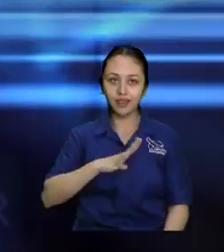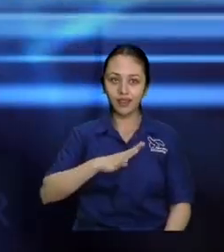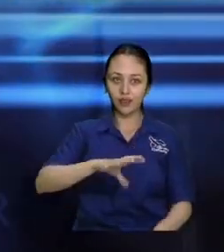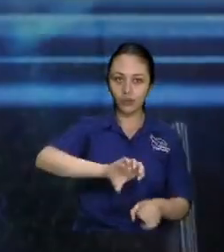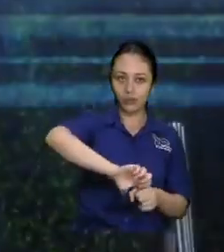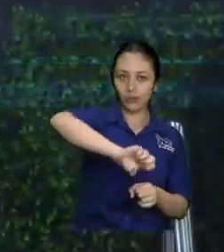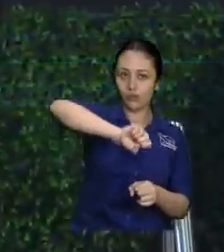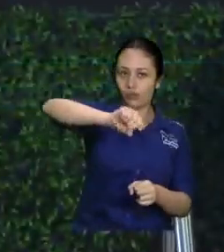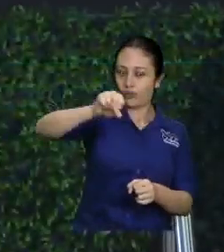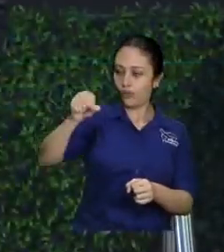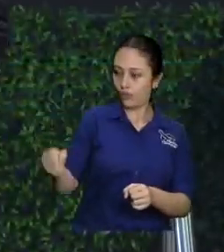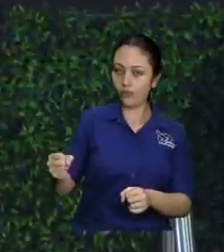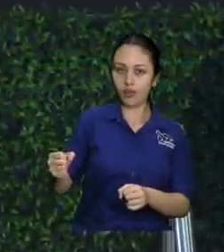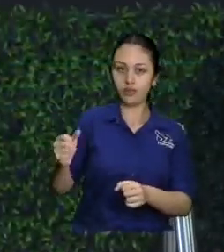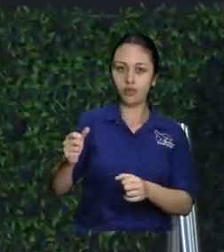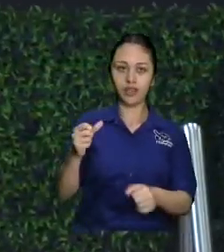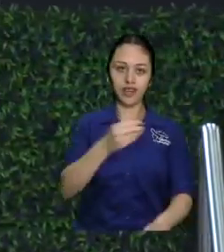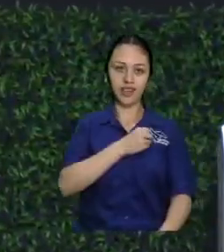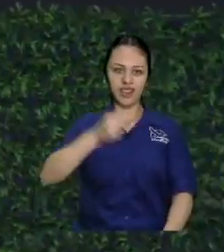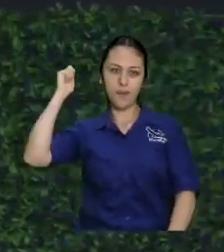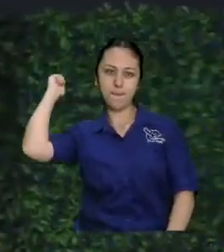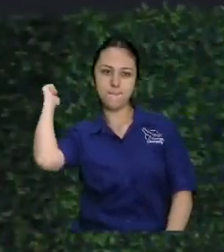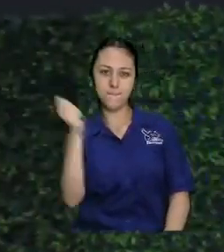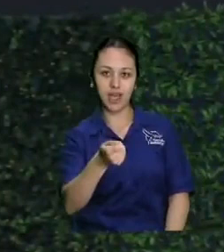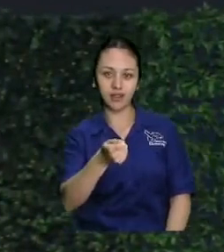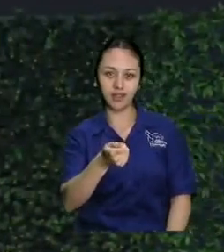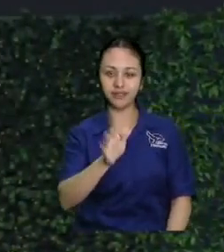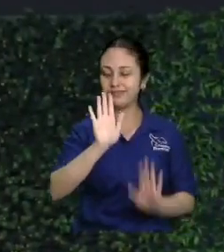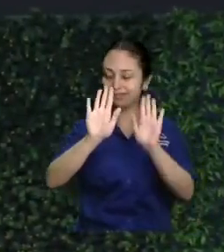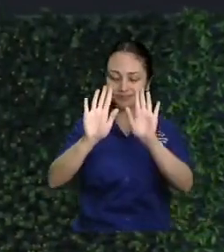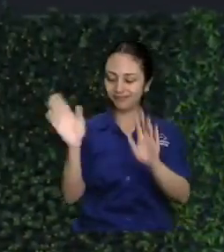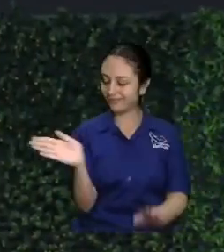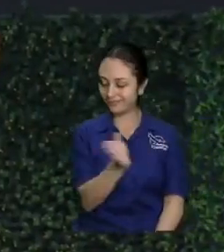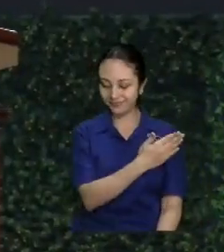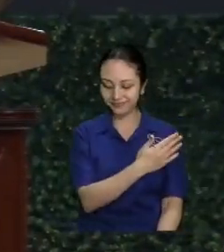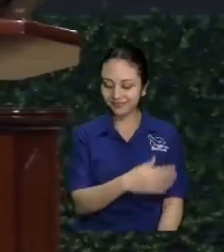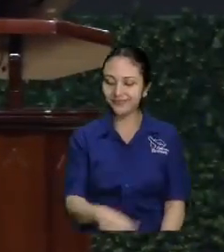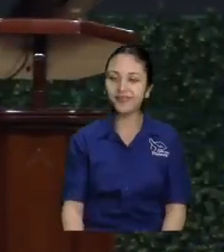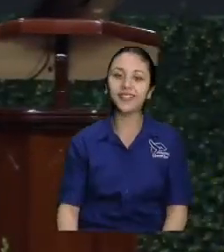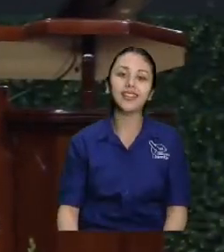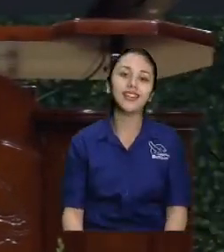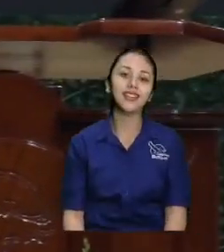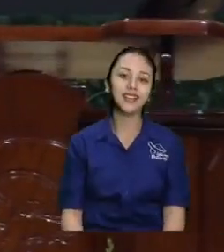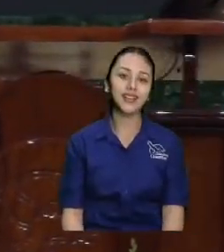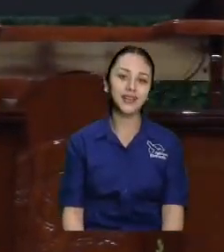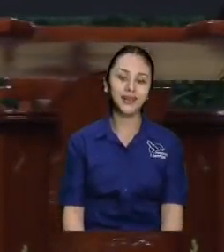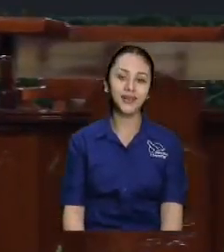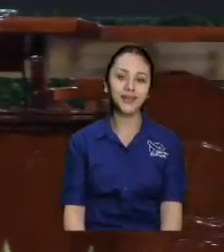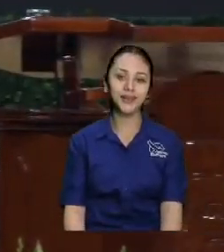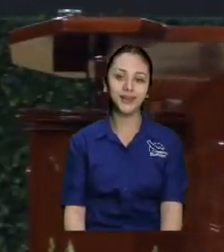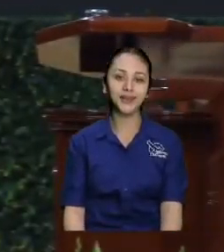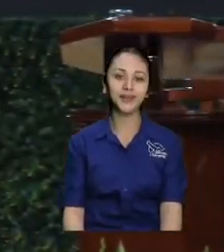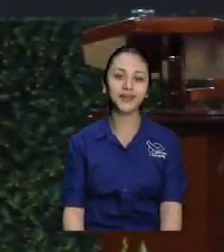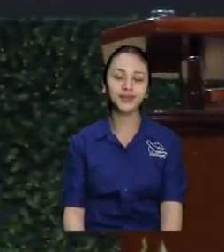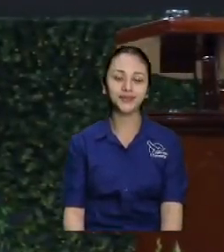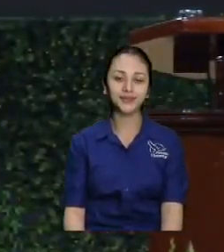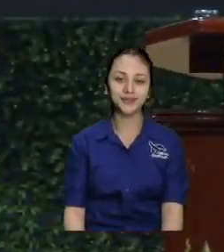le quería pegar, se llamaba Don Severino. Bueno, pero sigamos acá. Yo no vine a enseñar de los poliboses, sino que de la